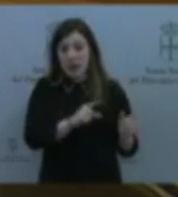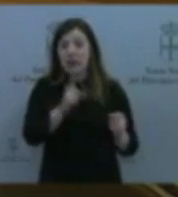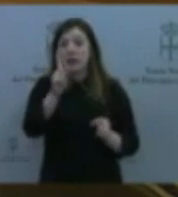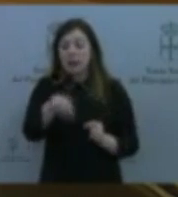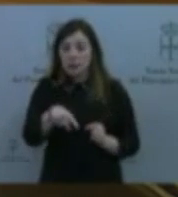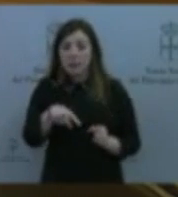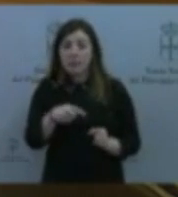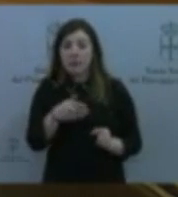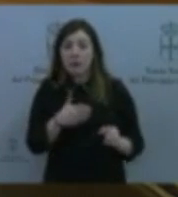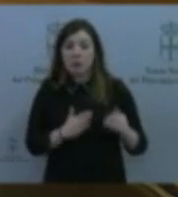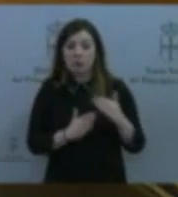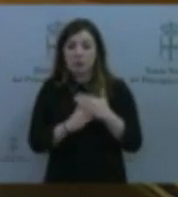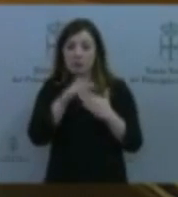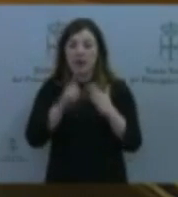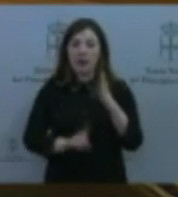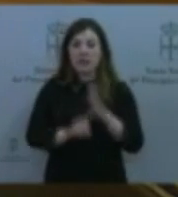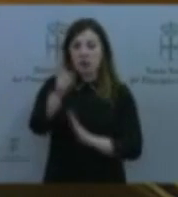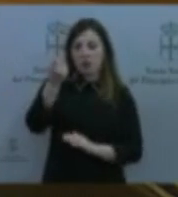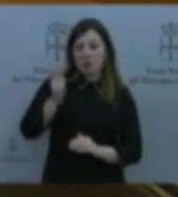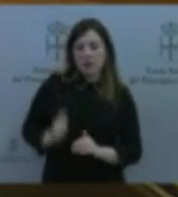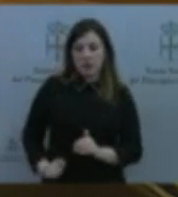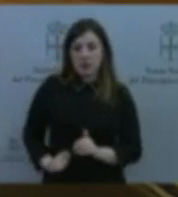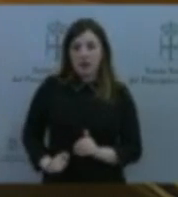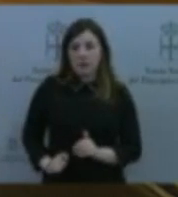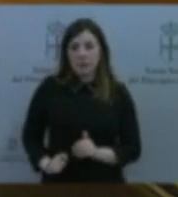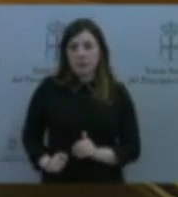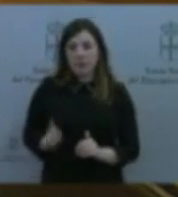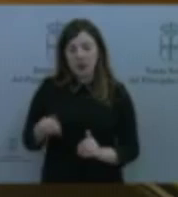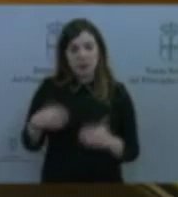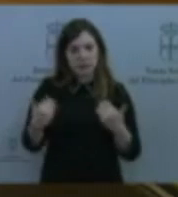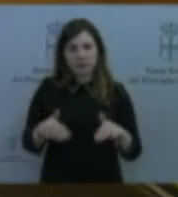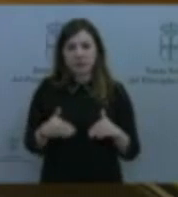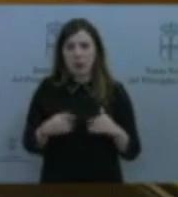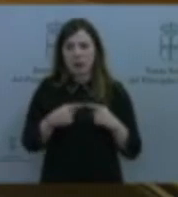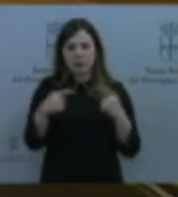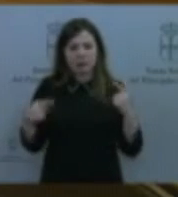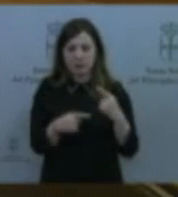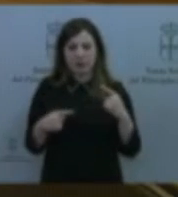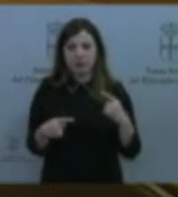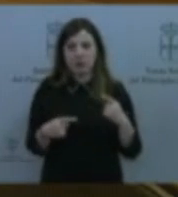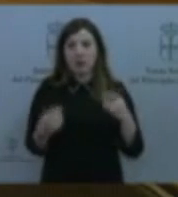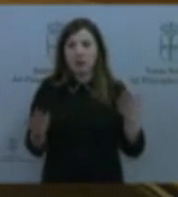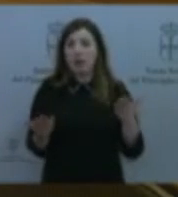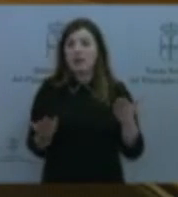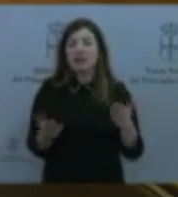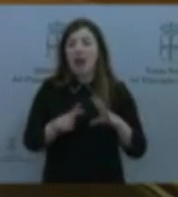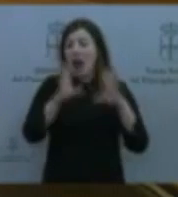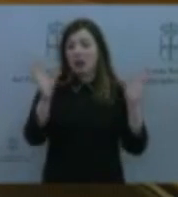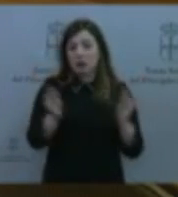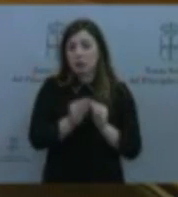profesional resulta agraviante, ¿no? Pero, en resumen, podríamos decir que hay circunstancias de